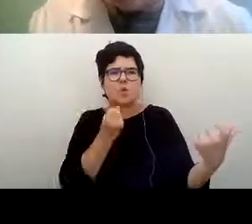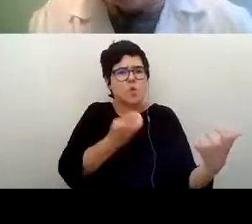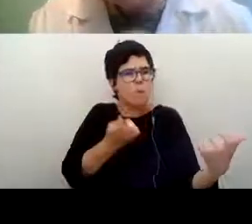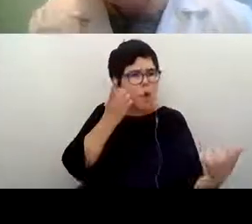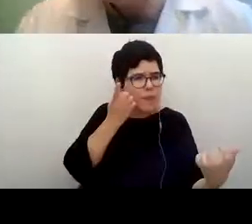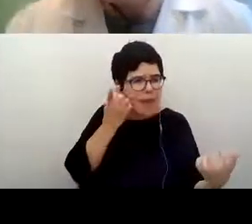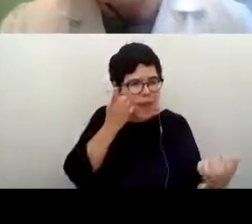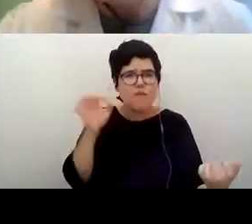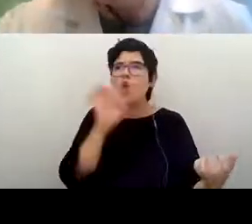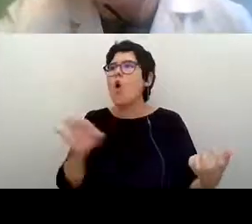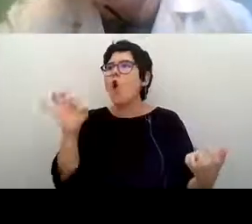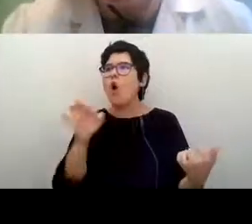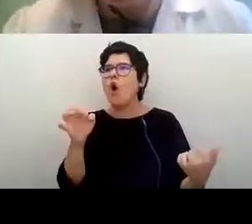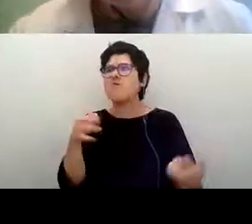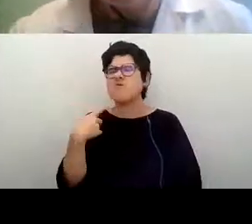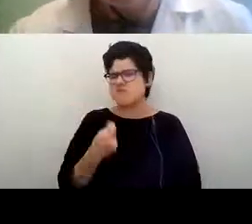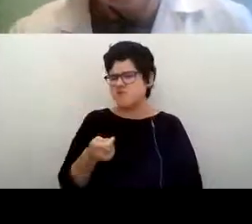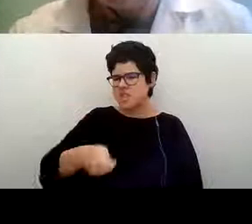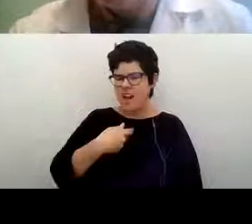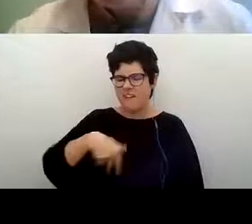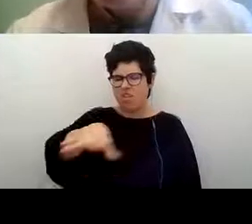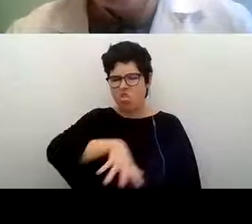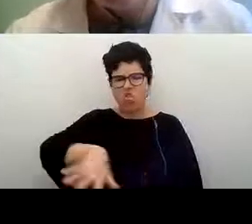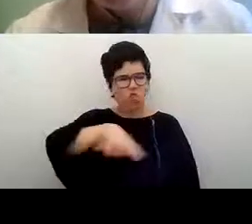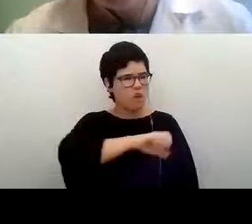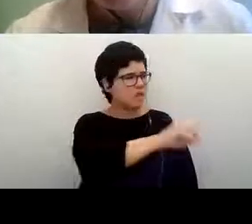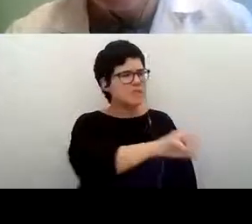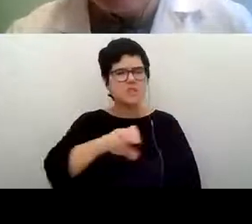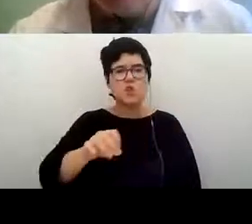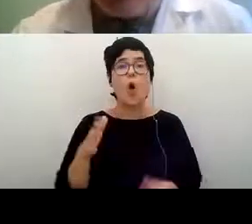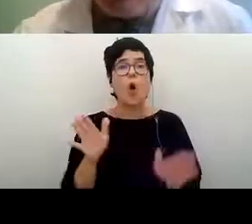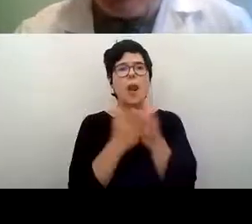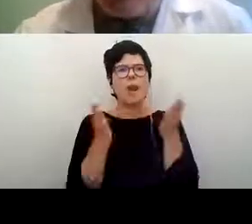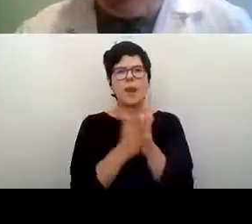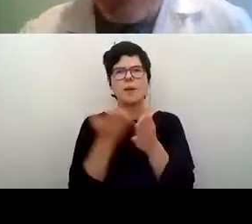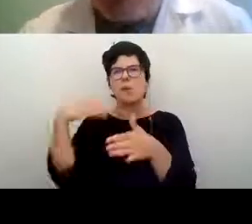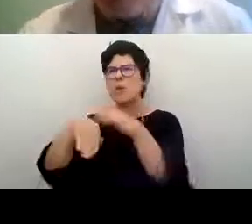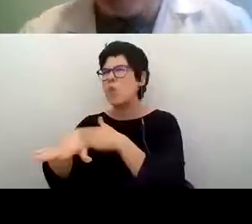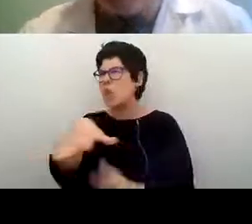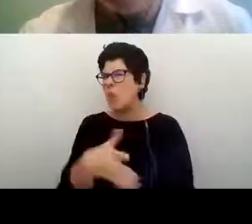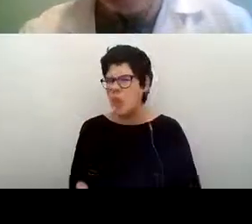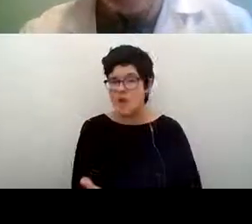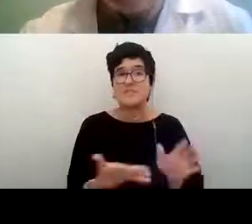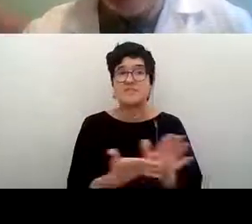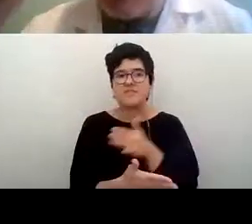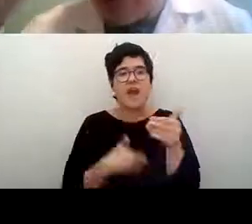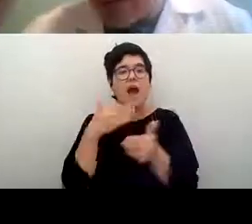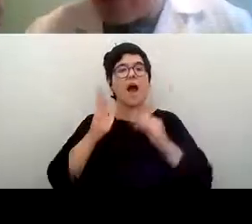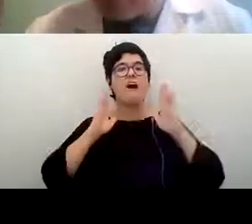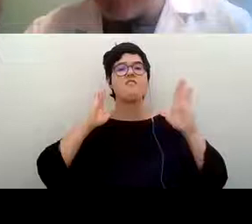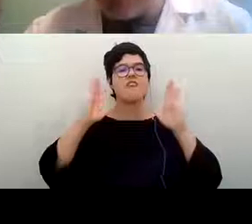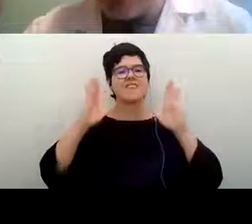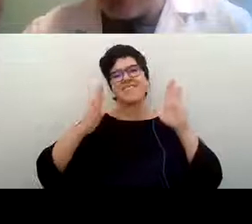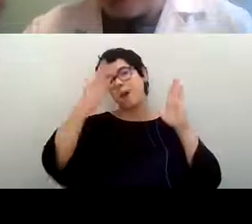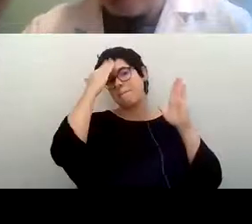alguna situación, o dónde he dejado mis llaves, dónde he dejado un libro que me estaba leyendo. En la fase de memorización necesitamos fijar